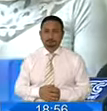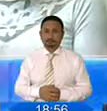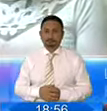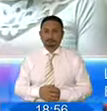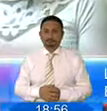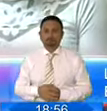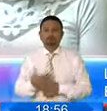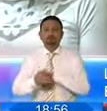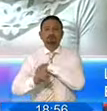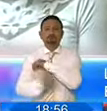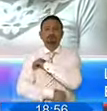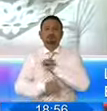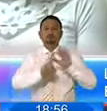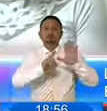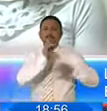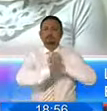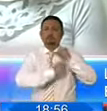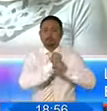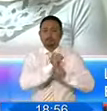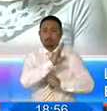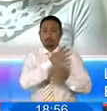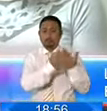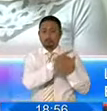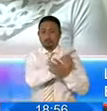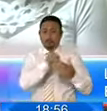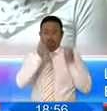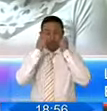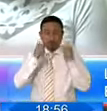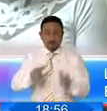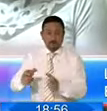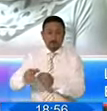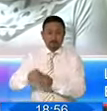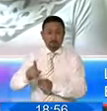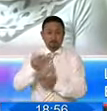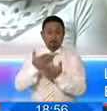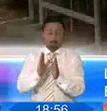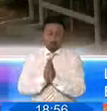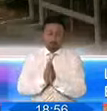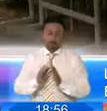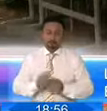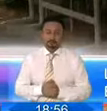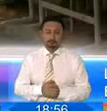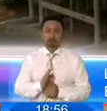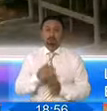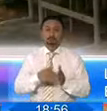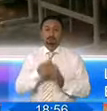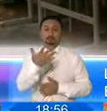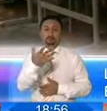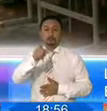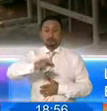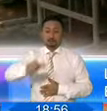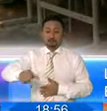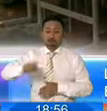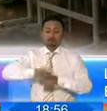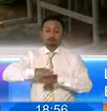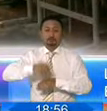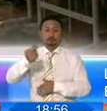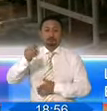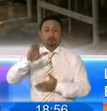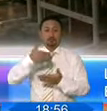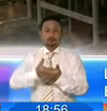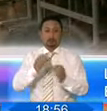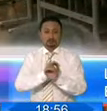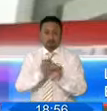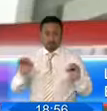La pena máxima de 6 años de prisión es lo que Carlos Baca, fiscal general del Estado, solicitó en contra de 5 procesados por el delito de